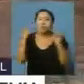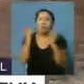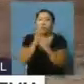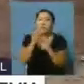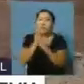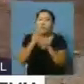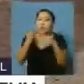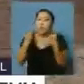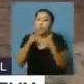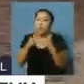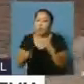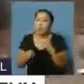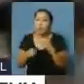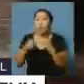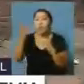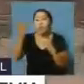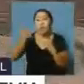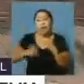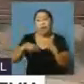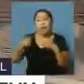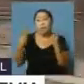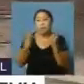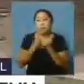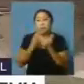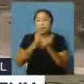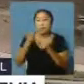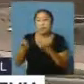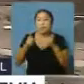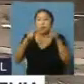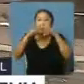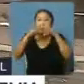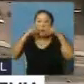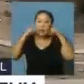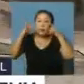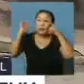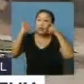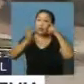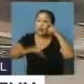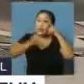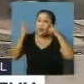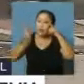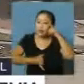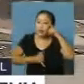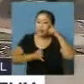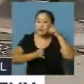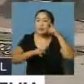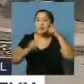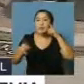trabajamos, hicimos mucho hincapié en el uso de barbijo,